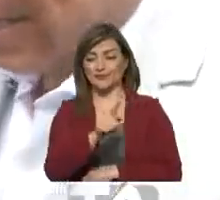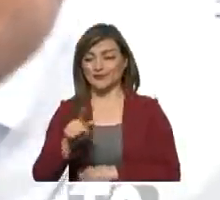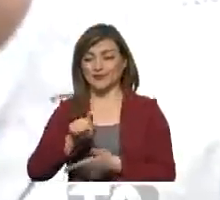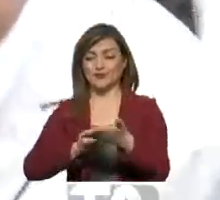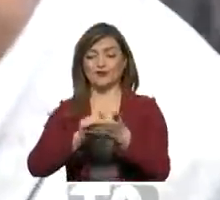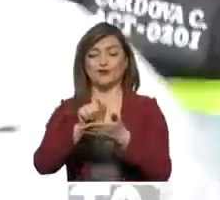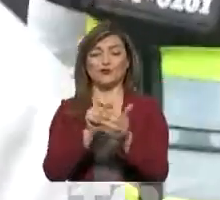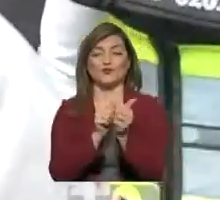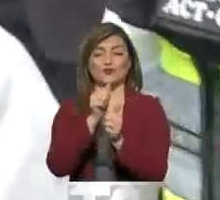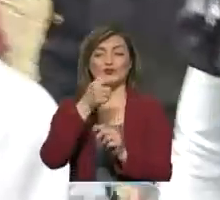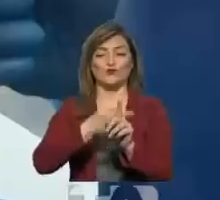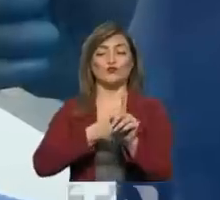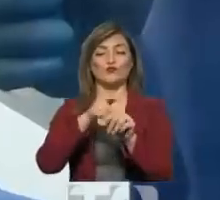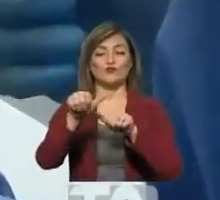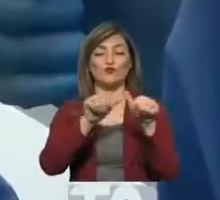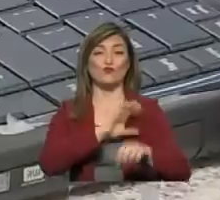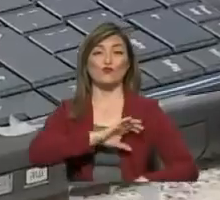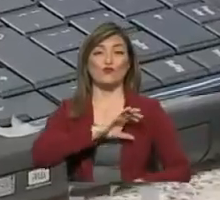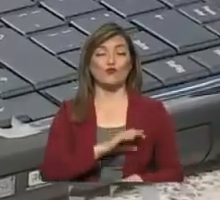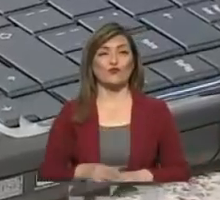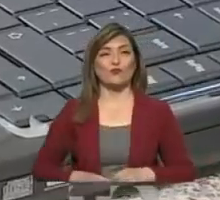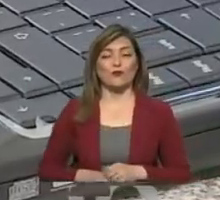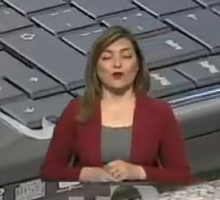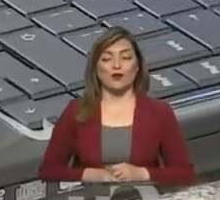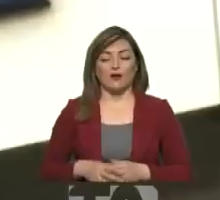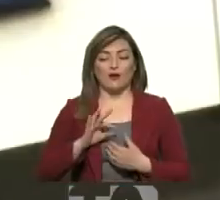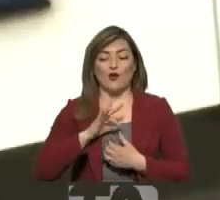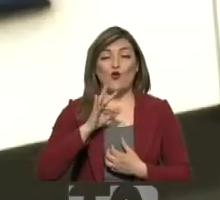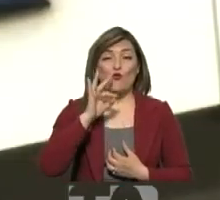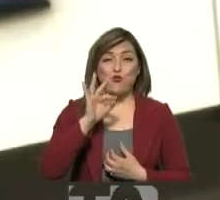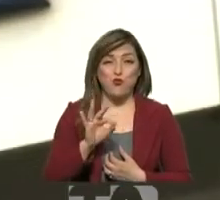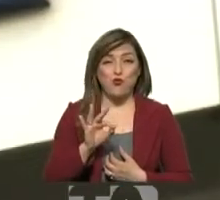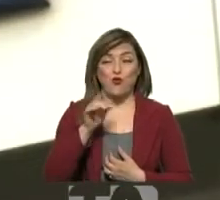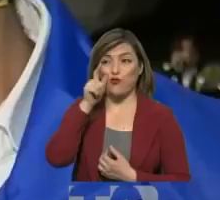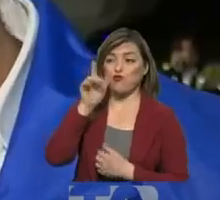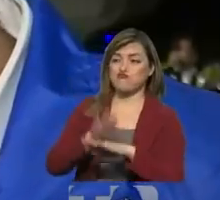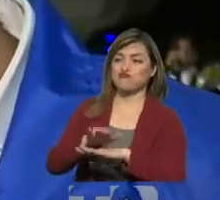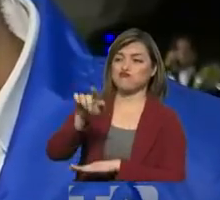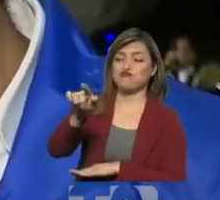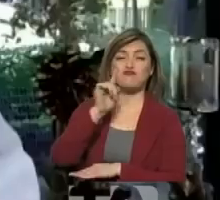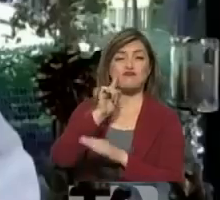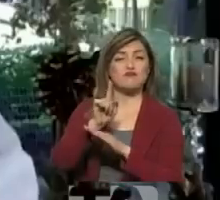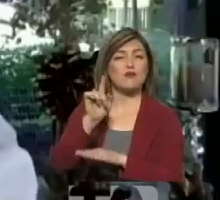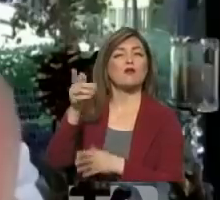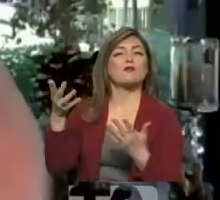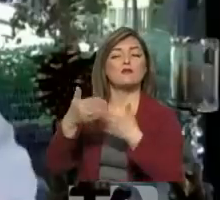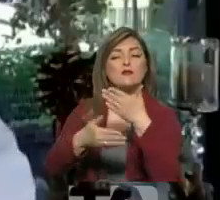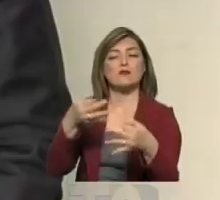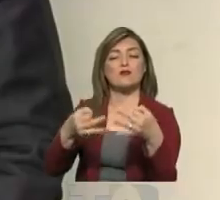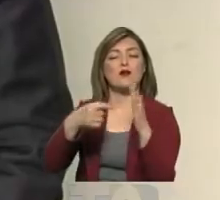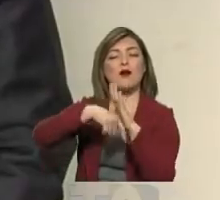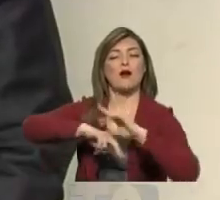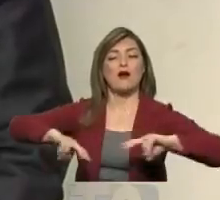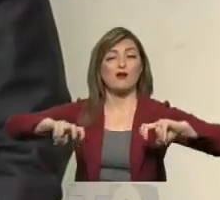Pasaron unos meses de administración municipal y en medio de la pandemia del coronavirus, la fiscalía vinculó al alcalde de Quito como presunto